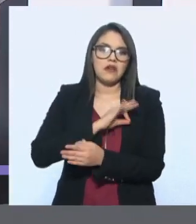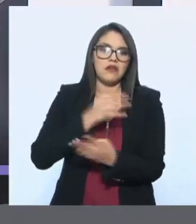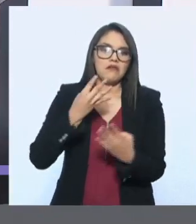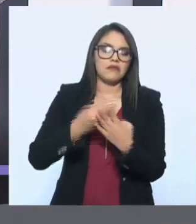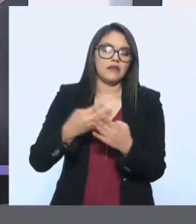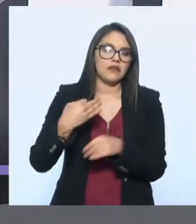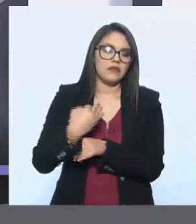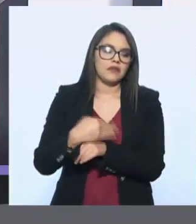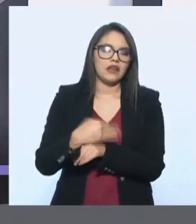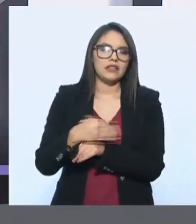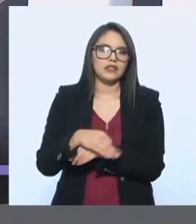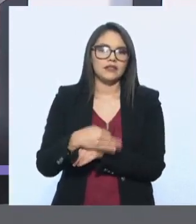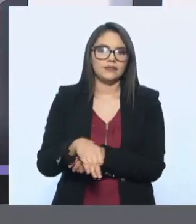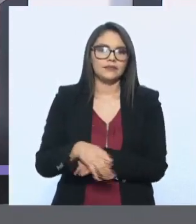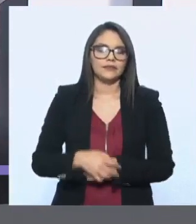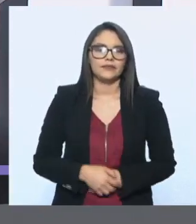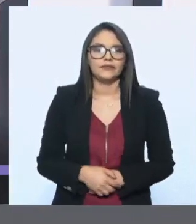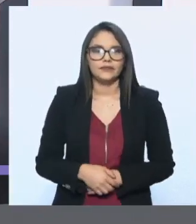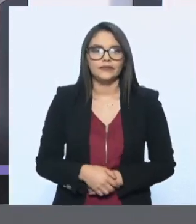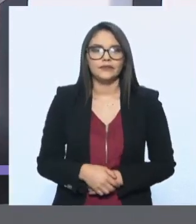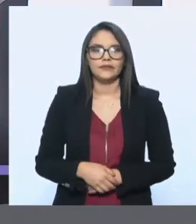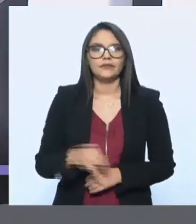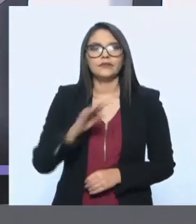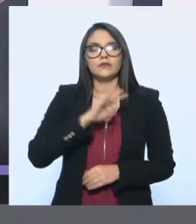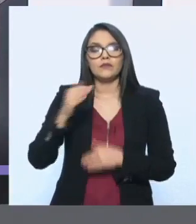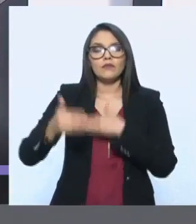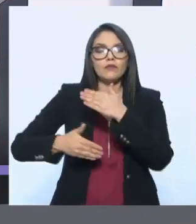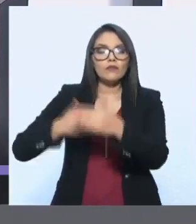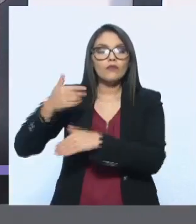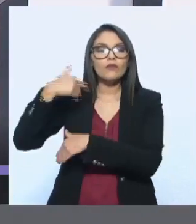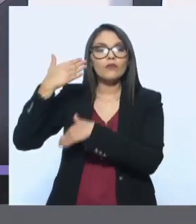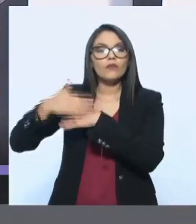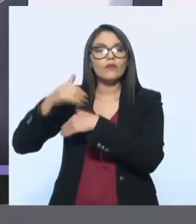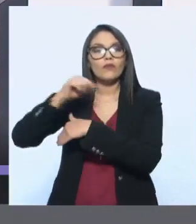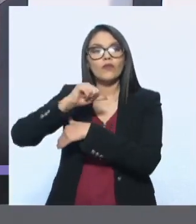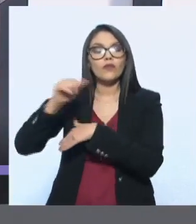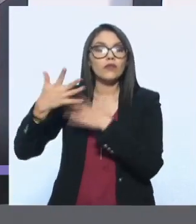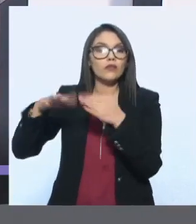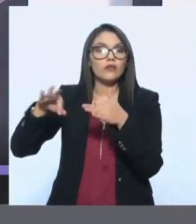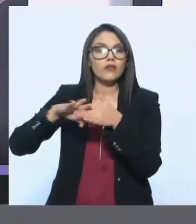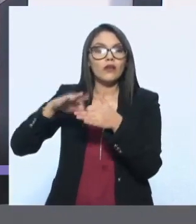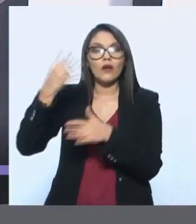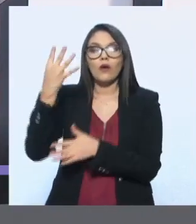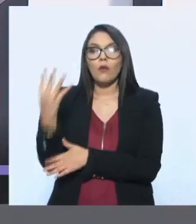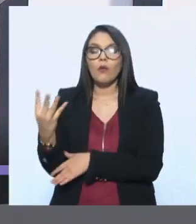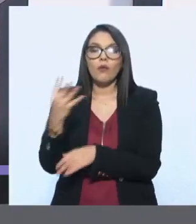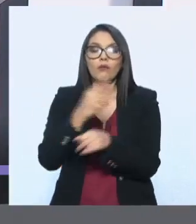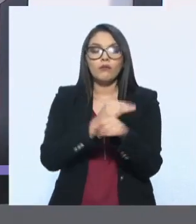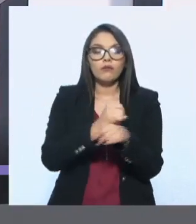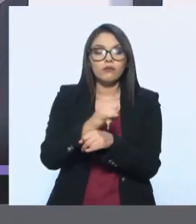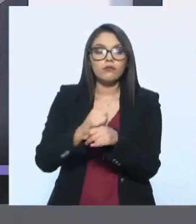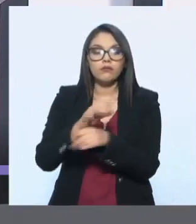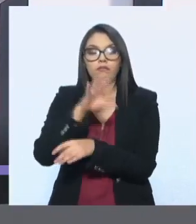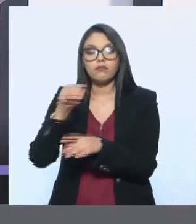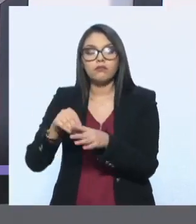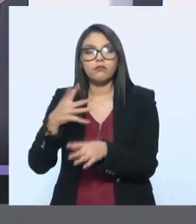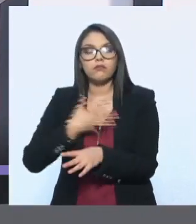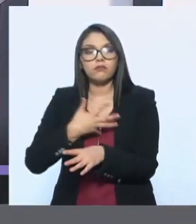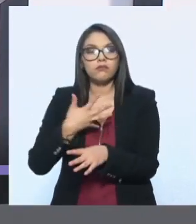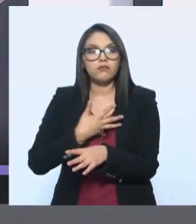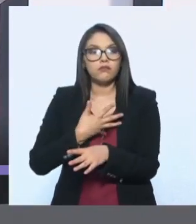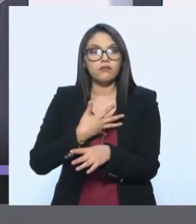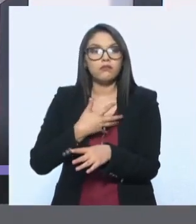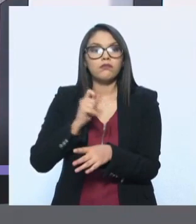preventiva, para que siguieran adelante las otras investigaciones, porque son cerca de 4 investigaciones que se tienen abiertas en